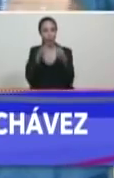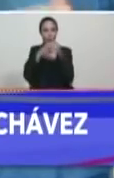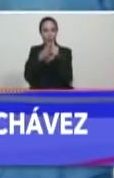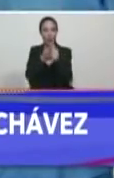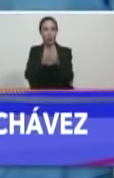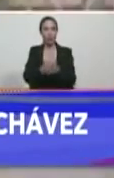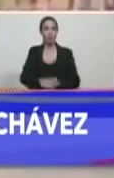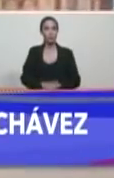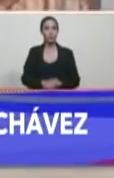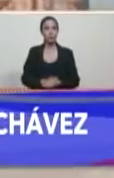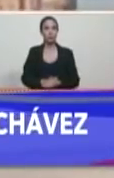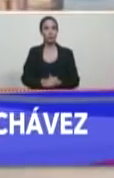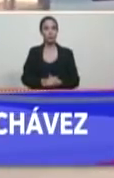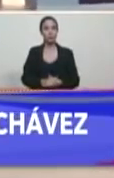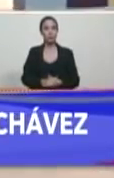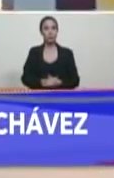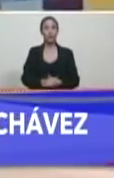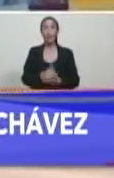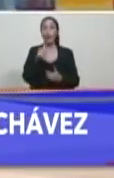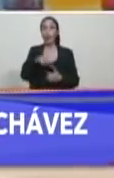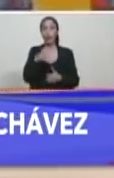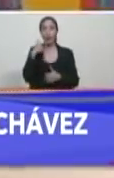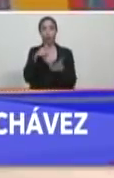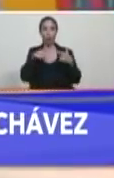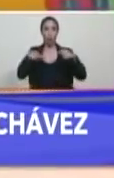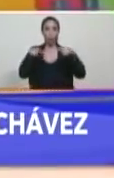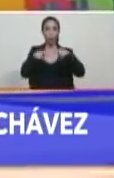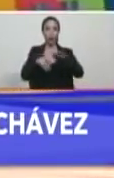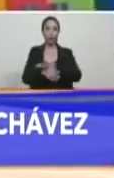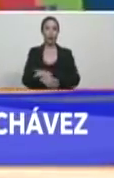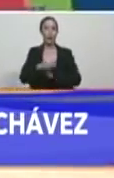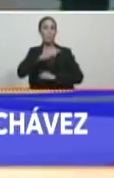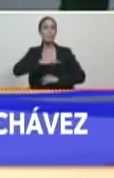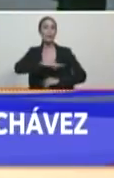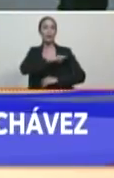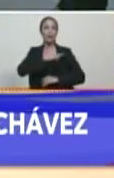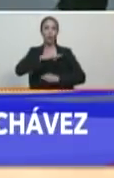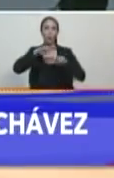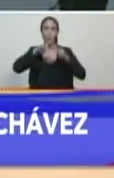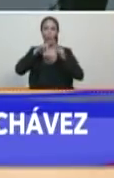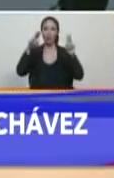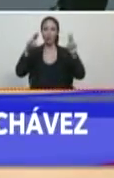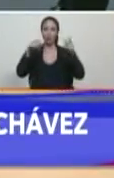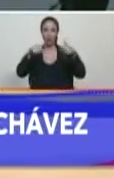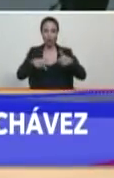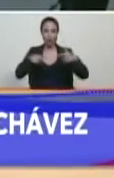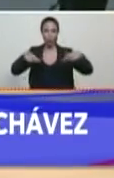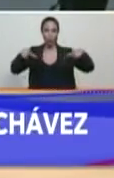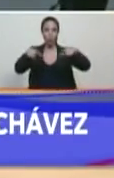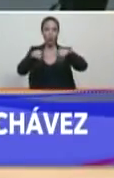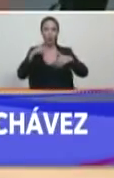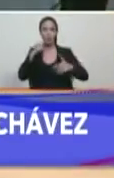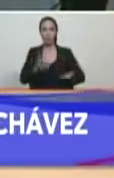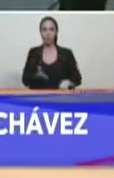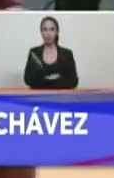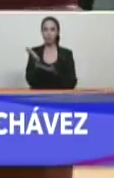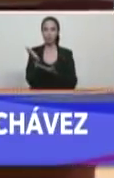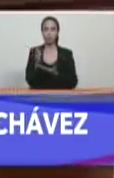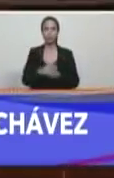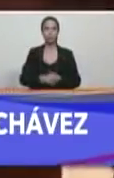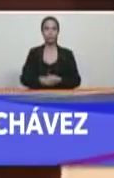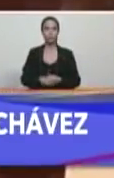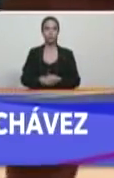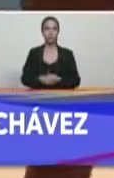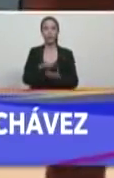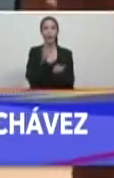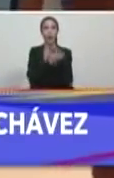Nos encontramos en la gran base de misiones de paz Hugo Chávez, ubicado en el municipio Península de